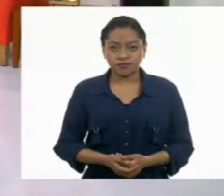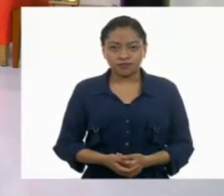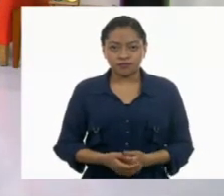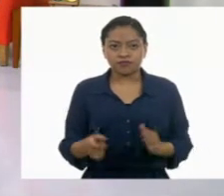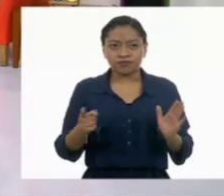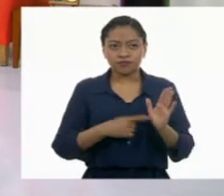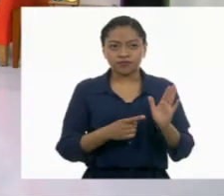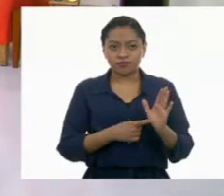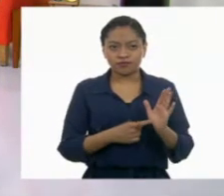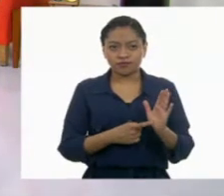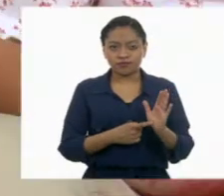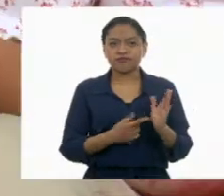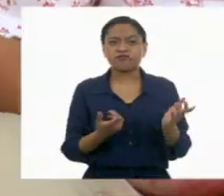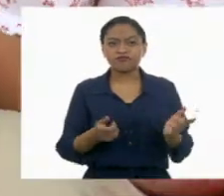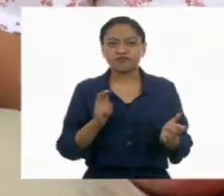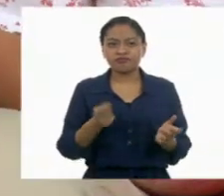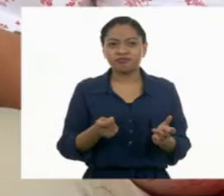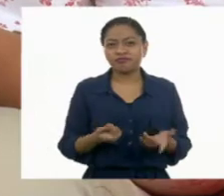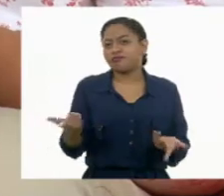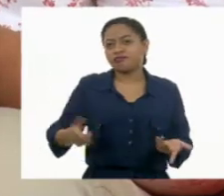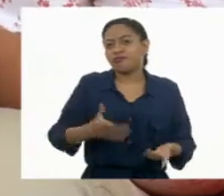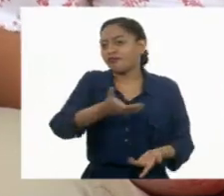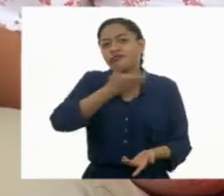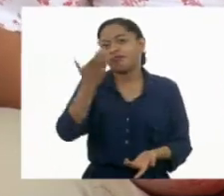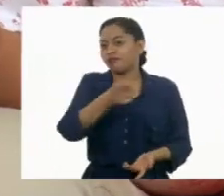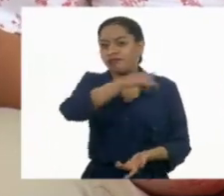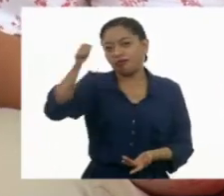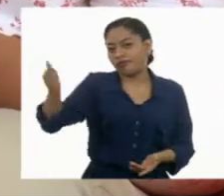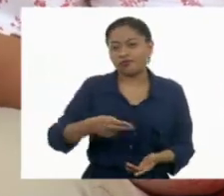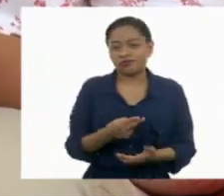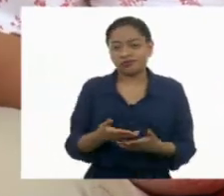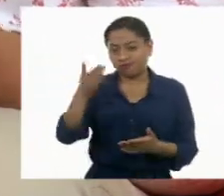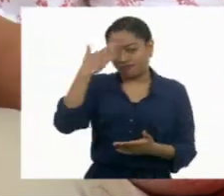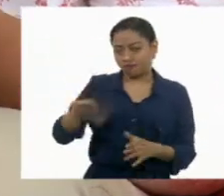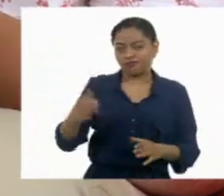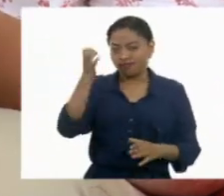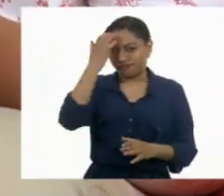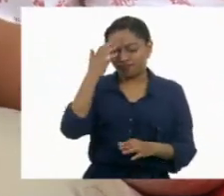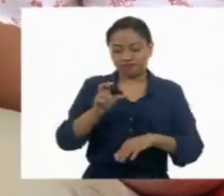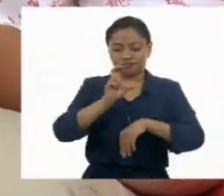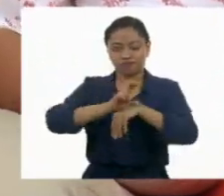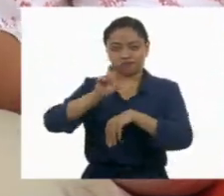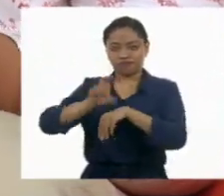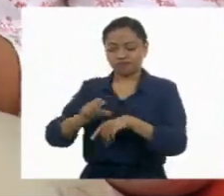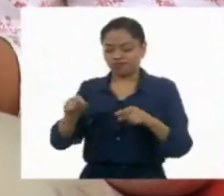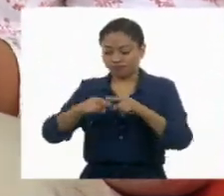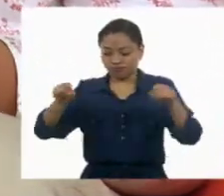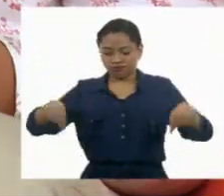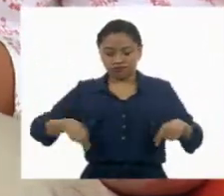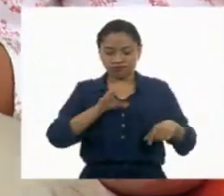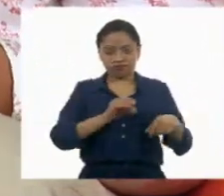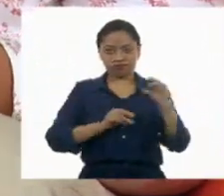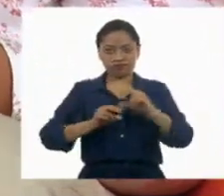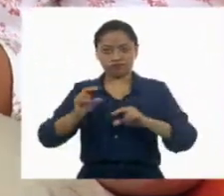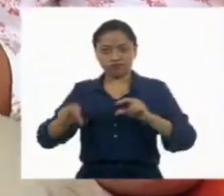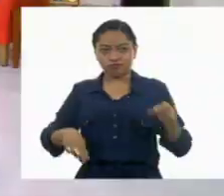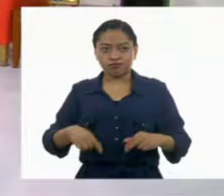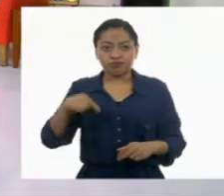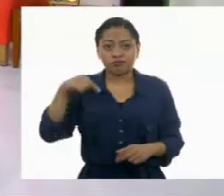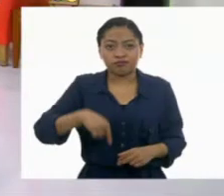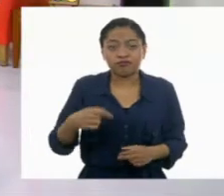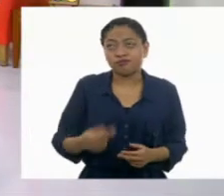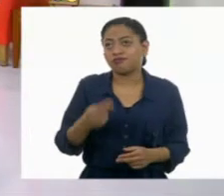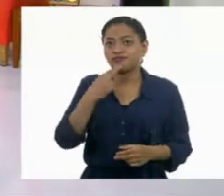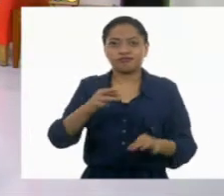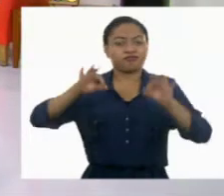es una hueverita, es una huevera de las que comúnmente cuando compramos el huevo, una huevera de cartón. Esta nos sirve